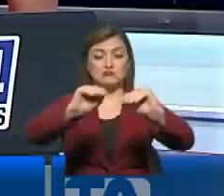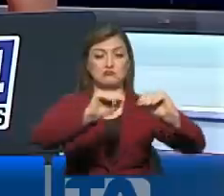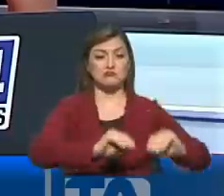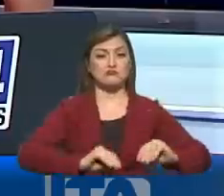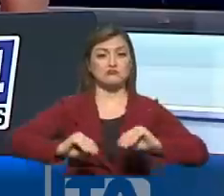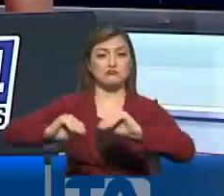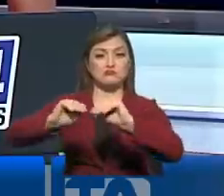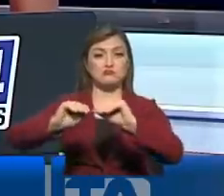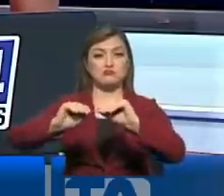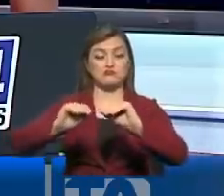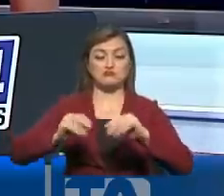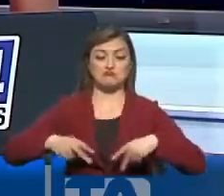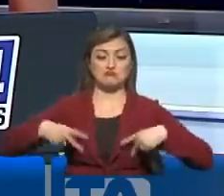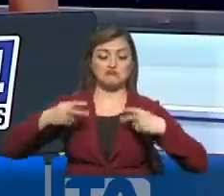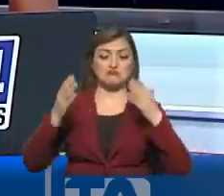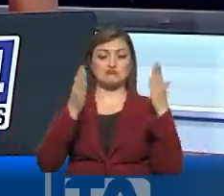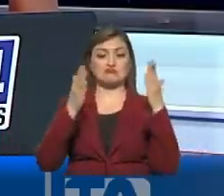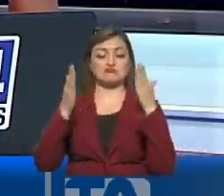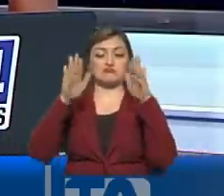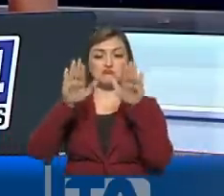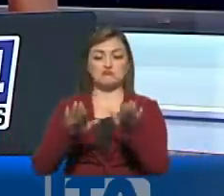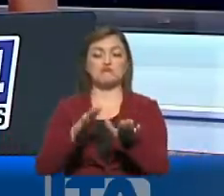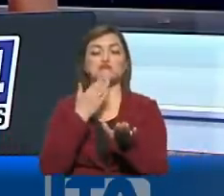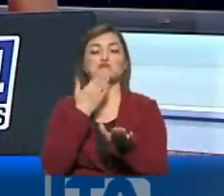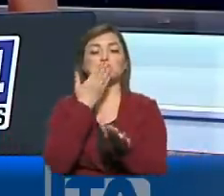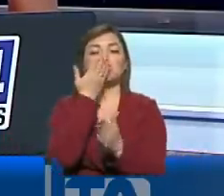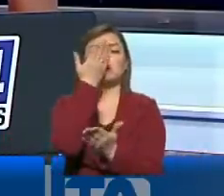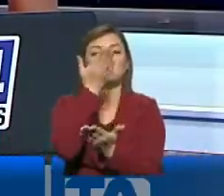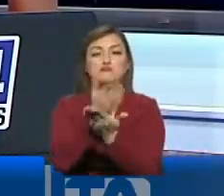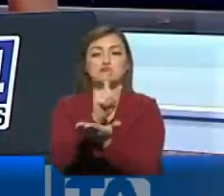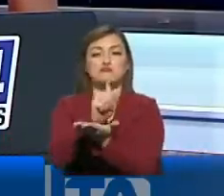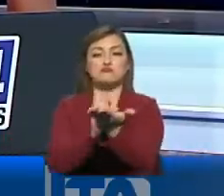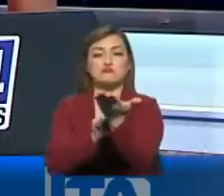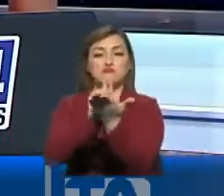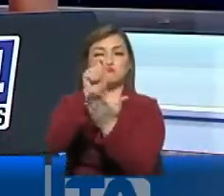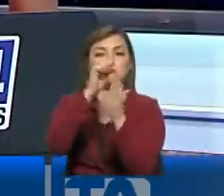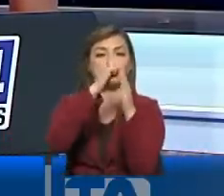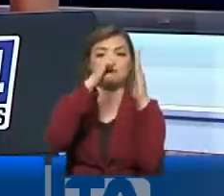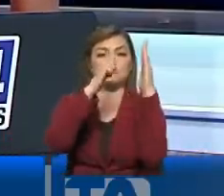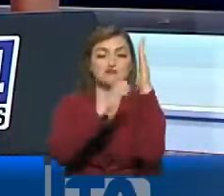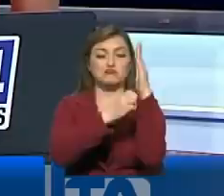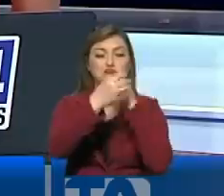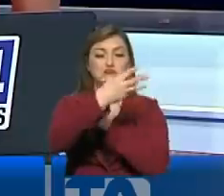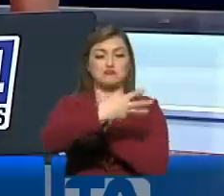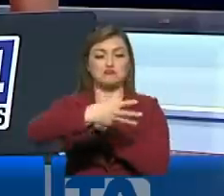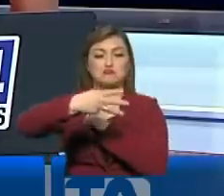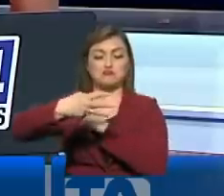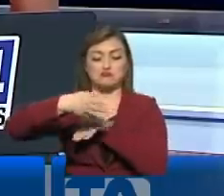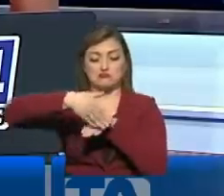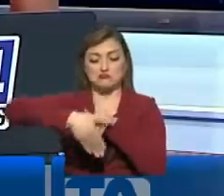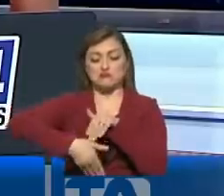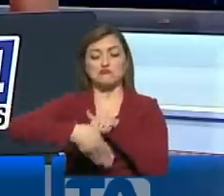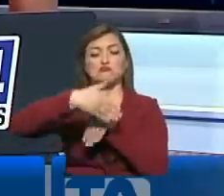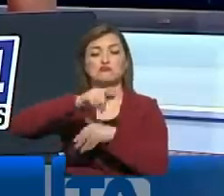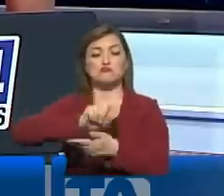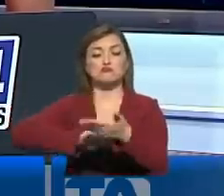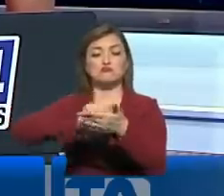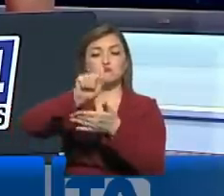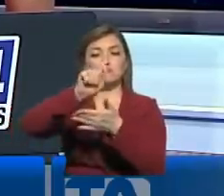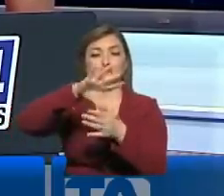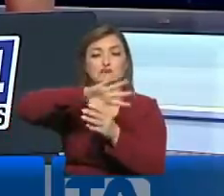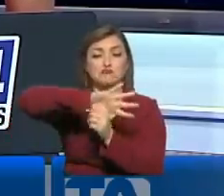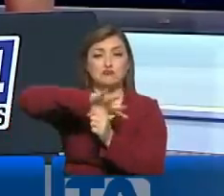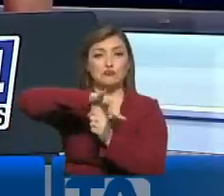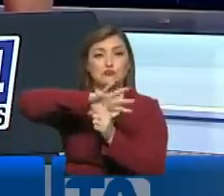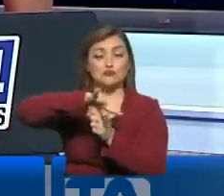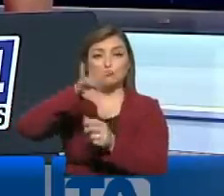en cualquiera de estos países. Esto fue posible gracias a la aprobación del Estatuto Migratorio Andino, que fue aprobado por los